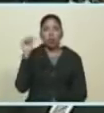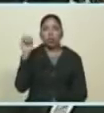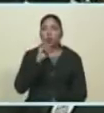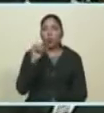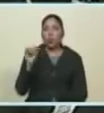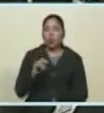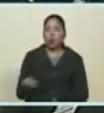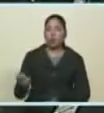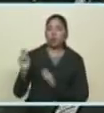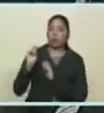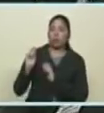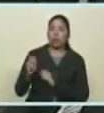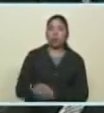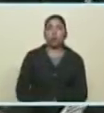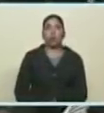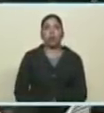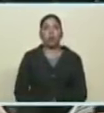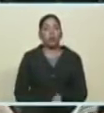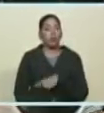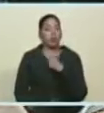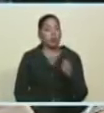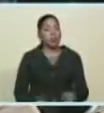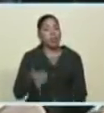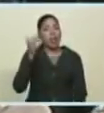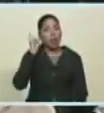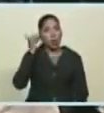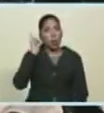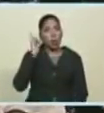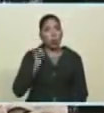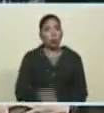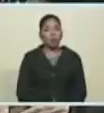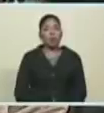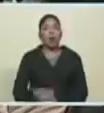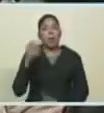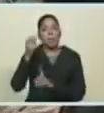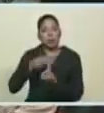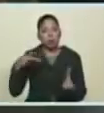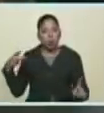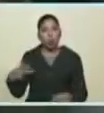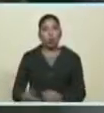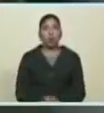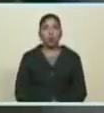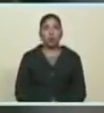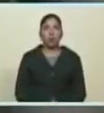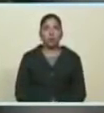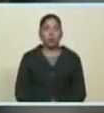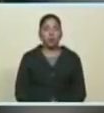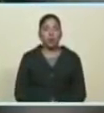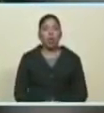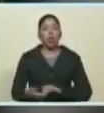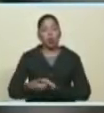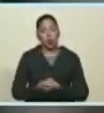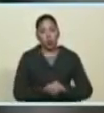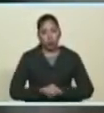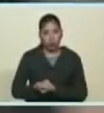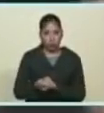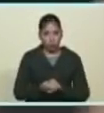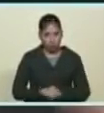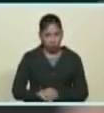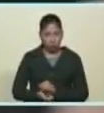Zulia, el gobernador de Yaracuy, Amazonas, Trujillo.